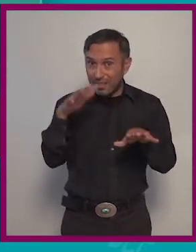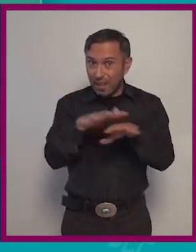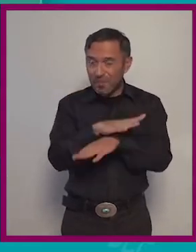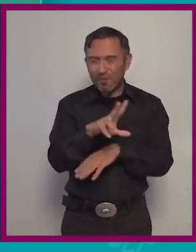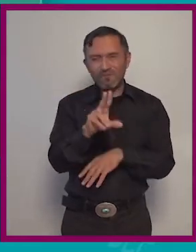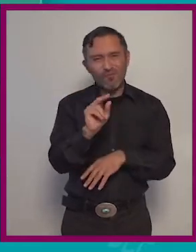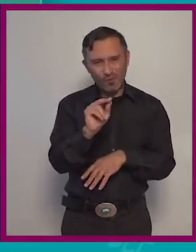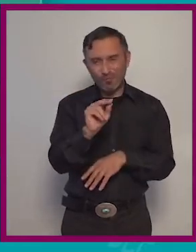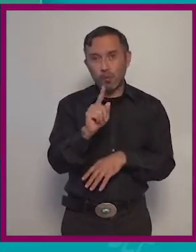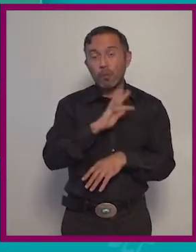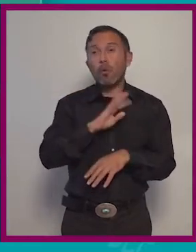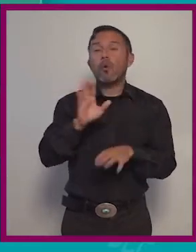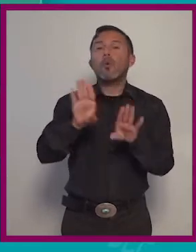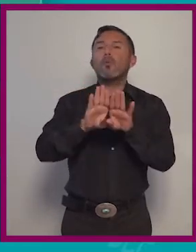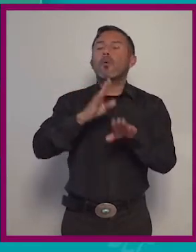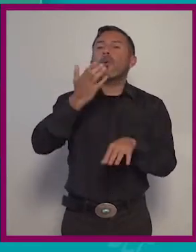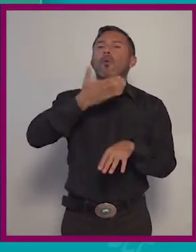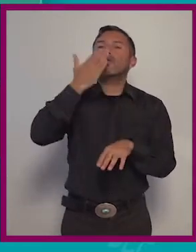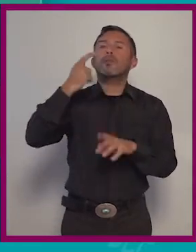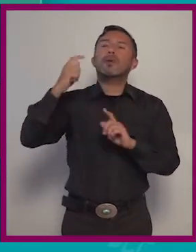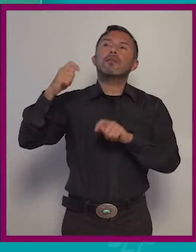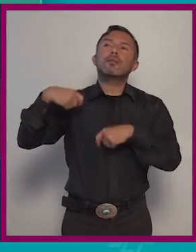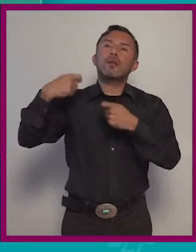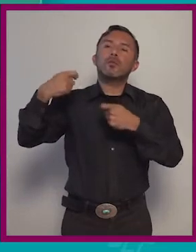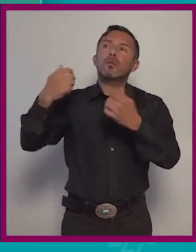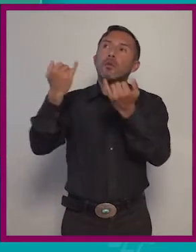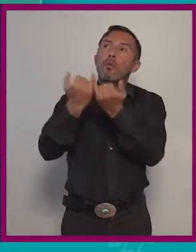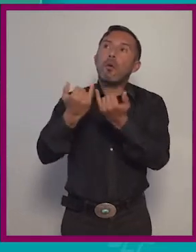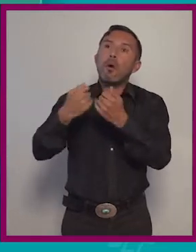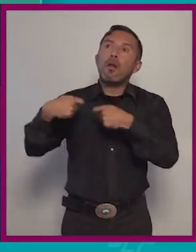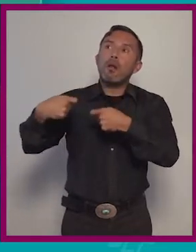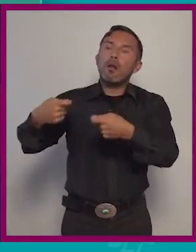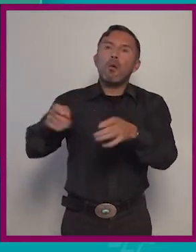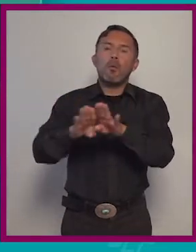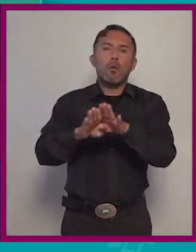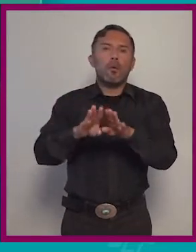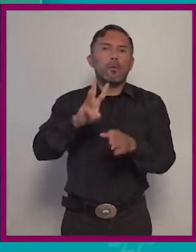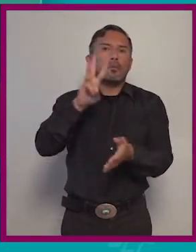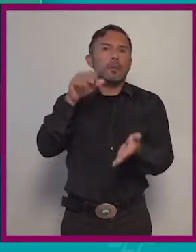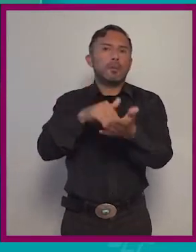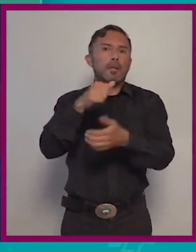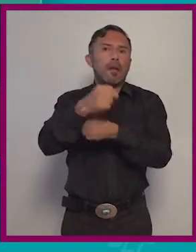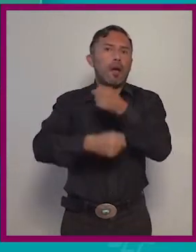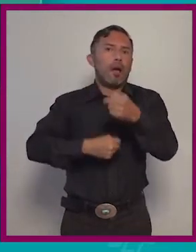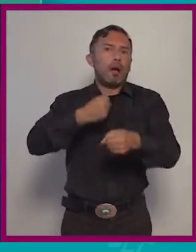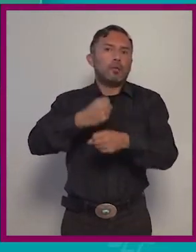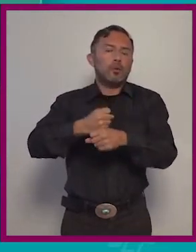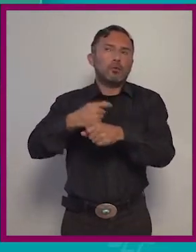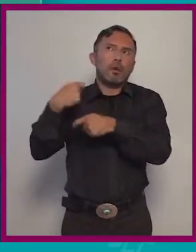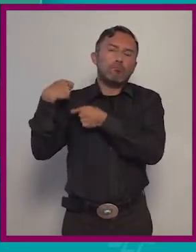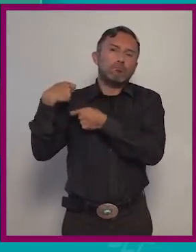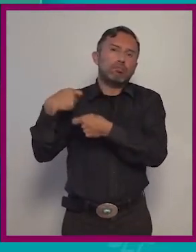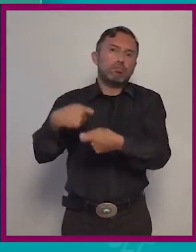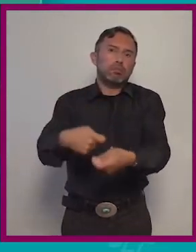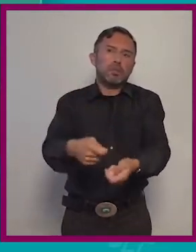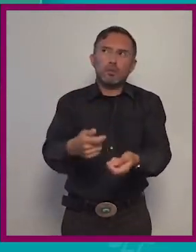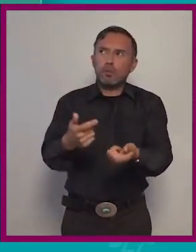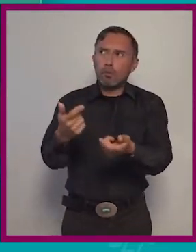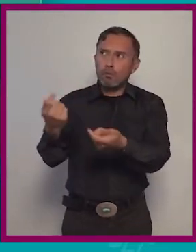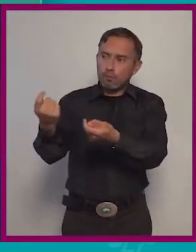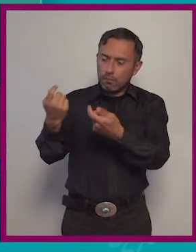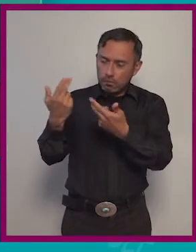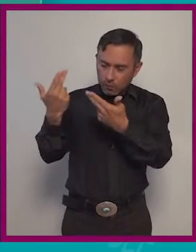o transformar la tradición, porque son enfrentarse a retos de 3000 años de tradición ha sido muy